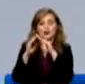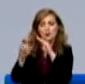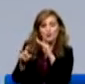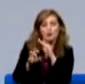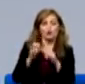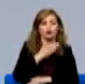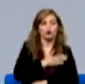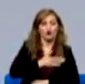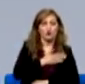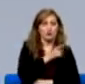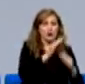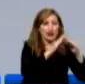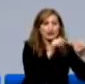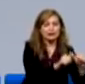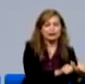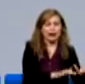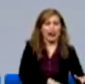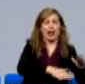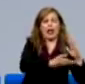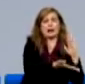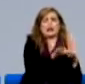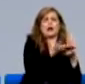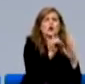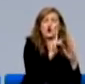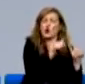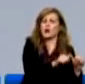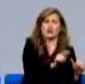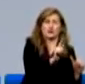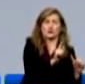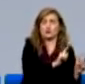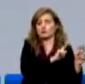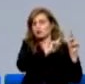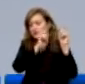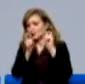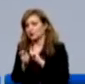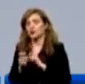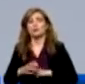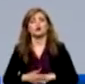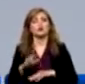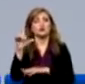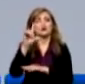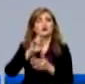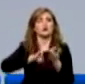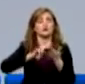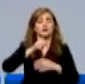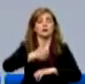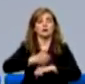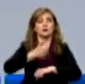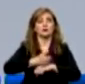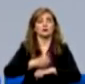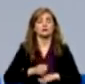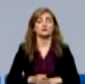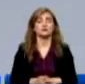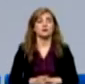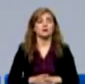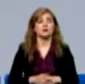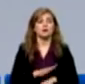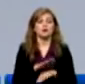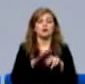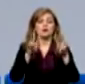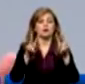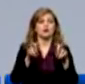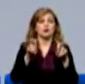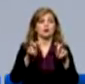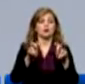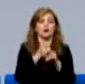Por favor, utilicen. El día lunes hice una reunión con las autoridades relacionadas al tema,